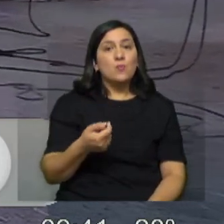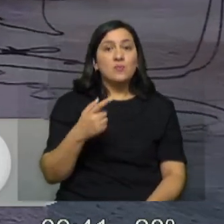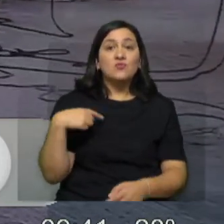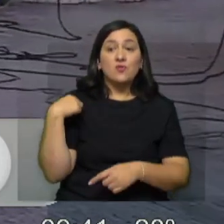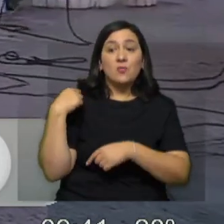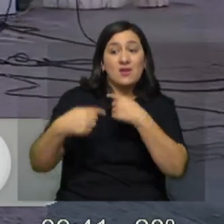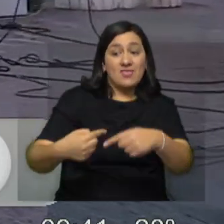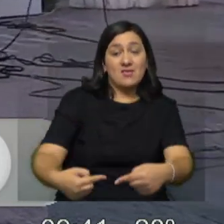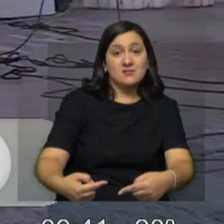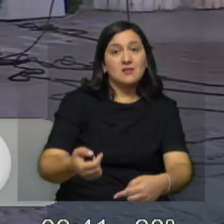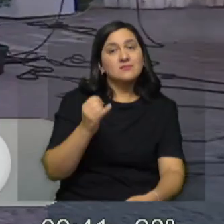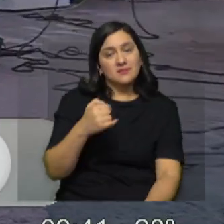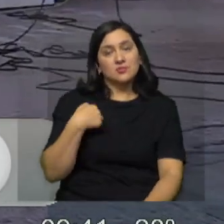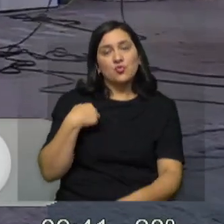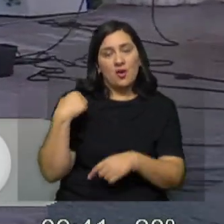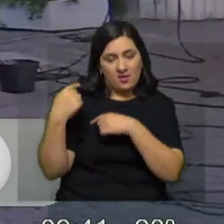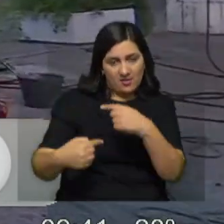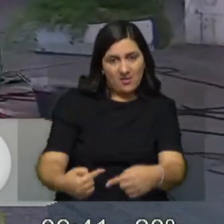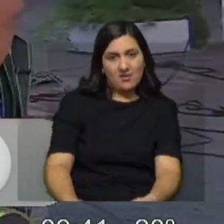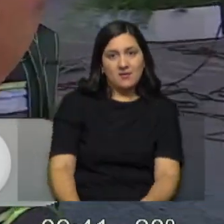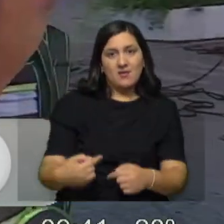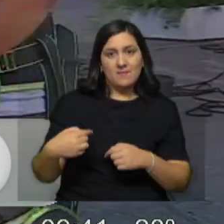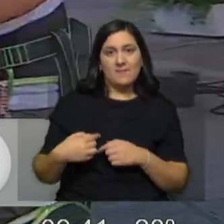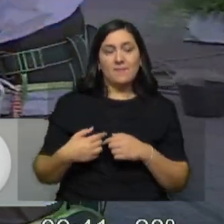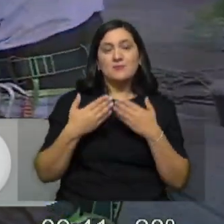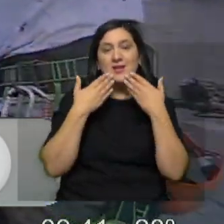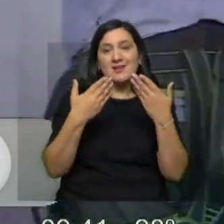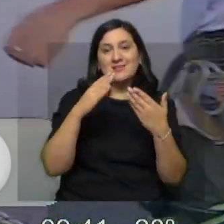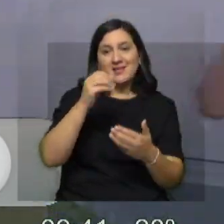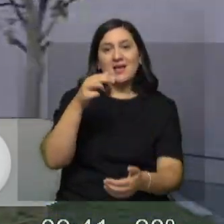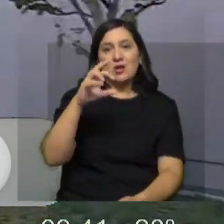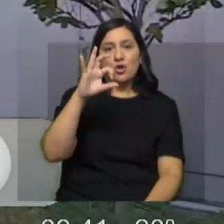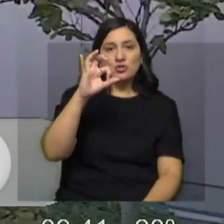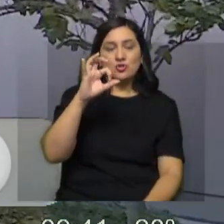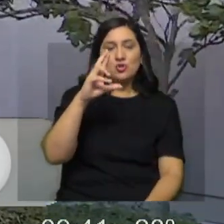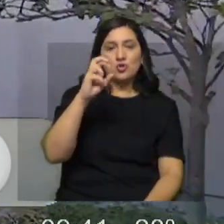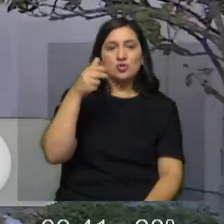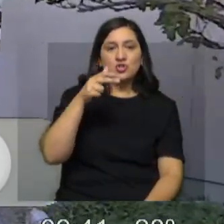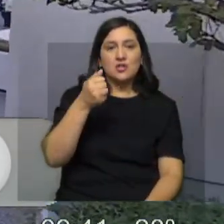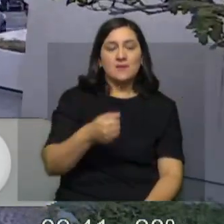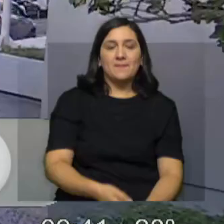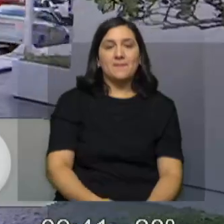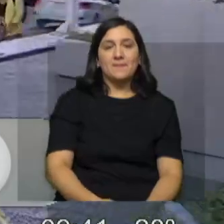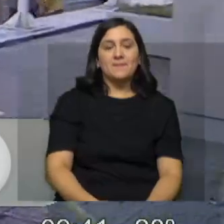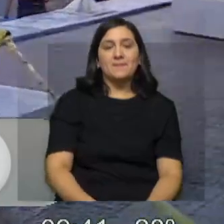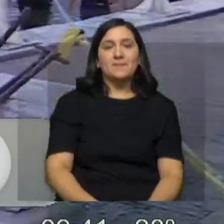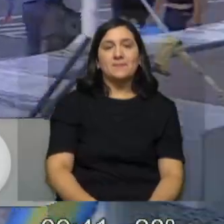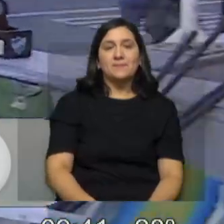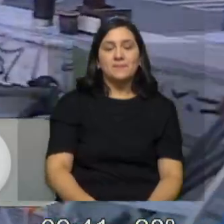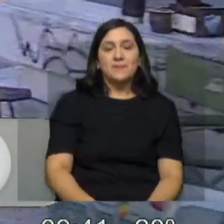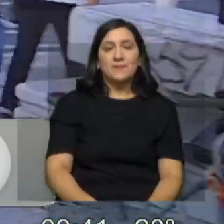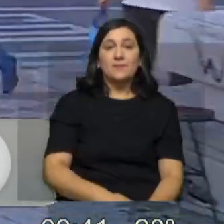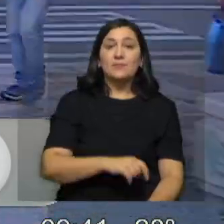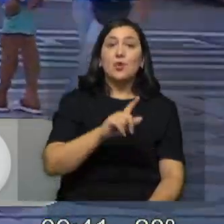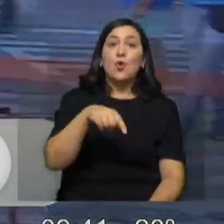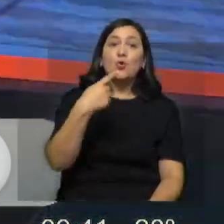casa. La heré. Sí. Muy bien. Bien, Carlos Rocha, gracias Carlos Rocha, en vivo, declarando para TV Ciudad. JP,